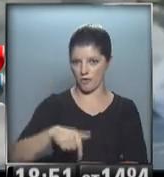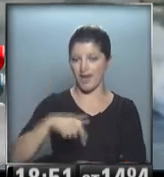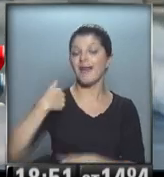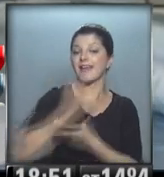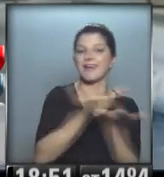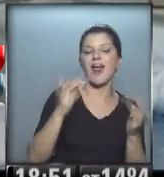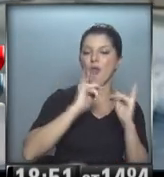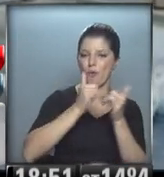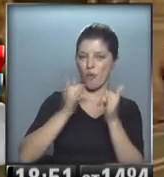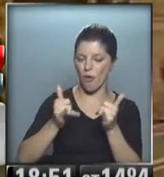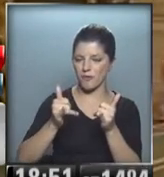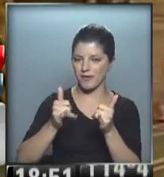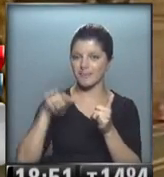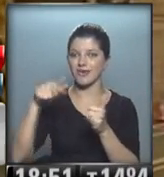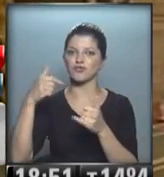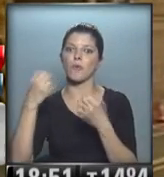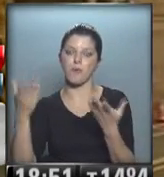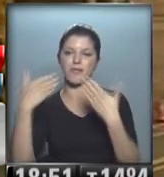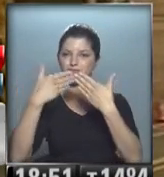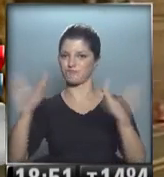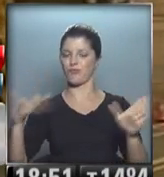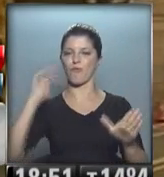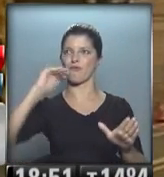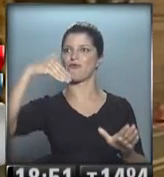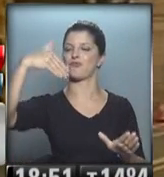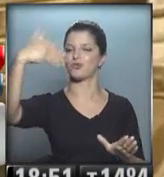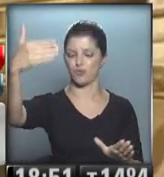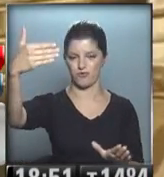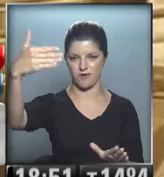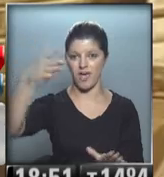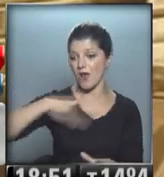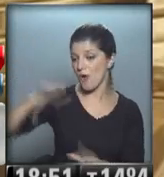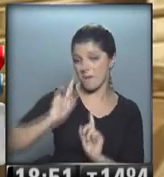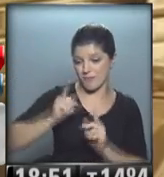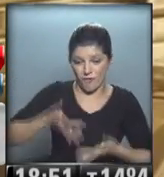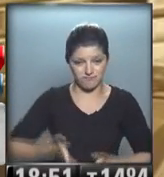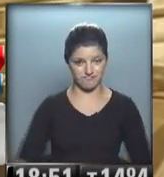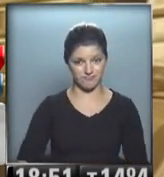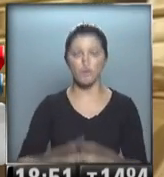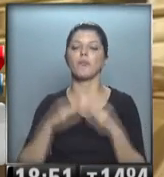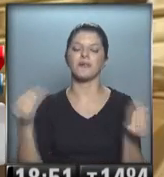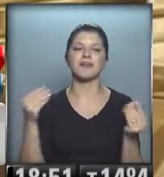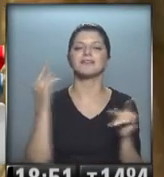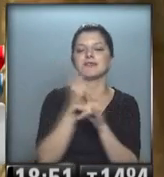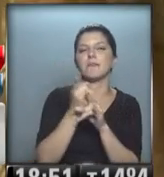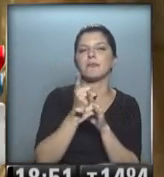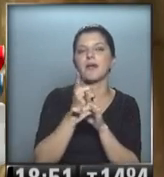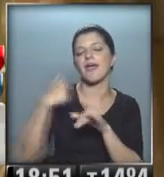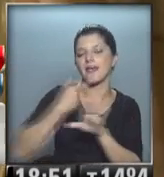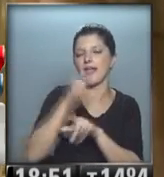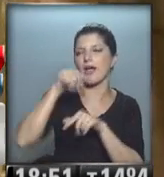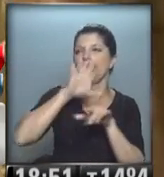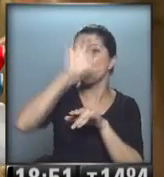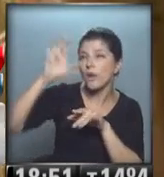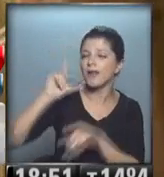chicos jóvenes, que se les abre un horizonte y un futuro en el lugar donde nacieron, porque siempre lo que sucede con muchas de estas localidades